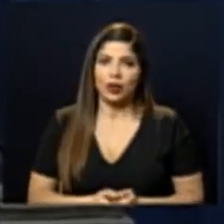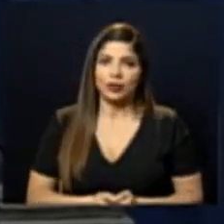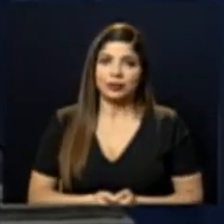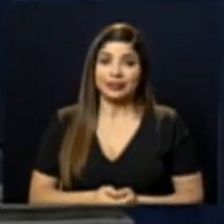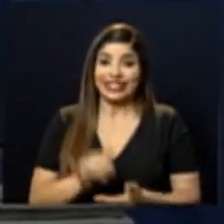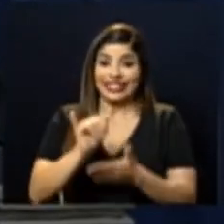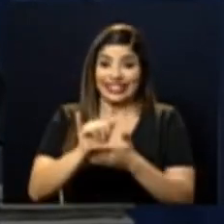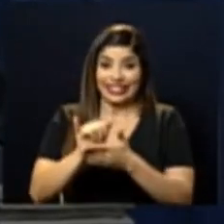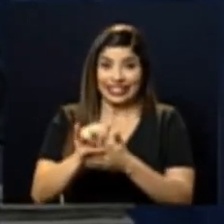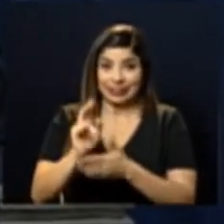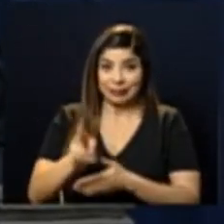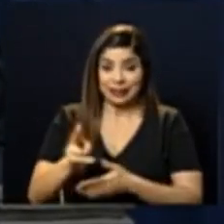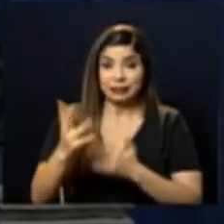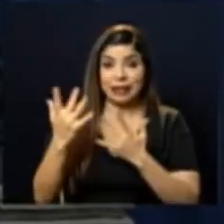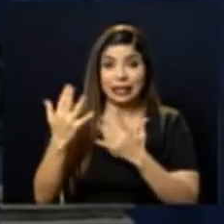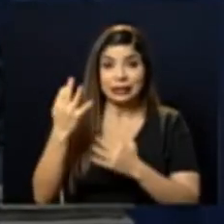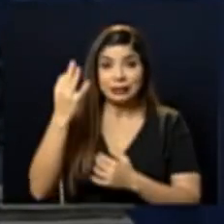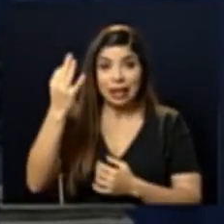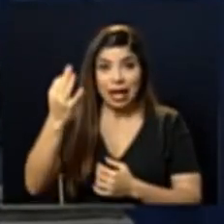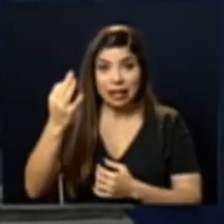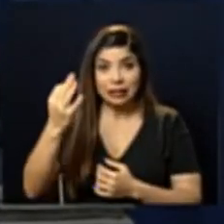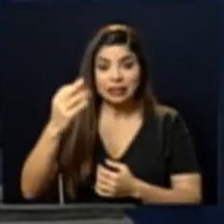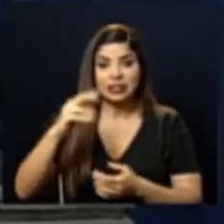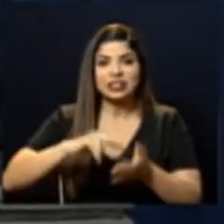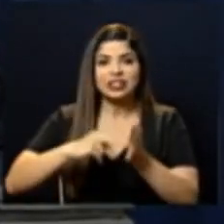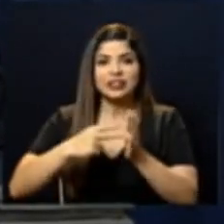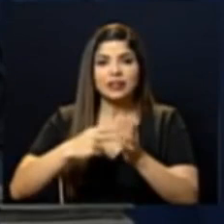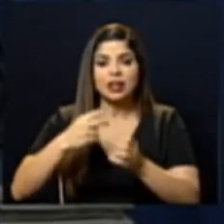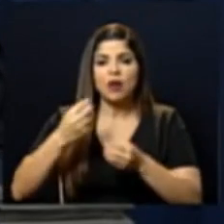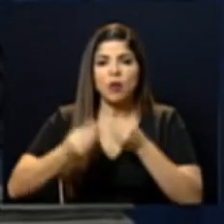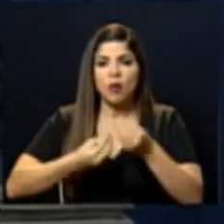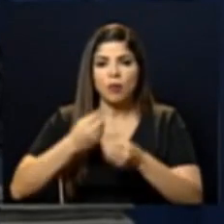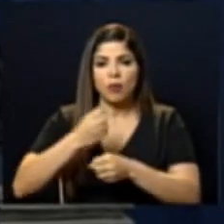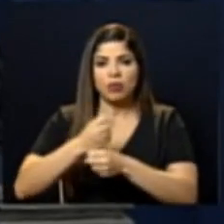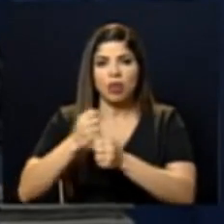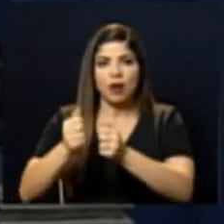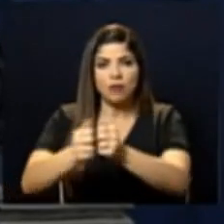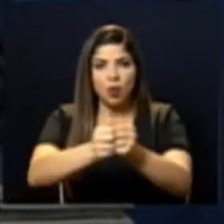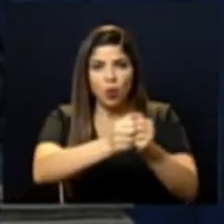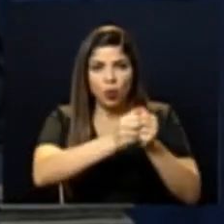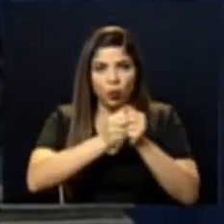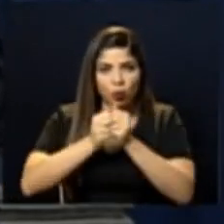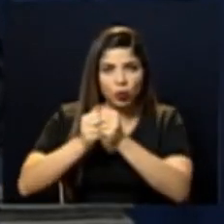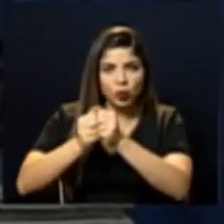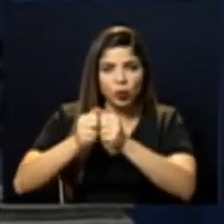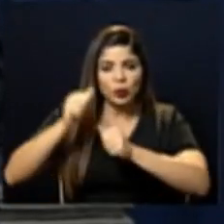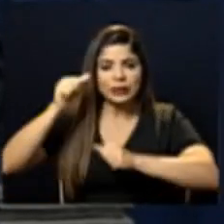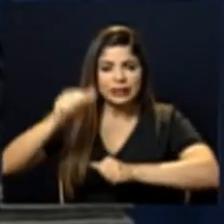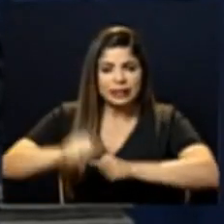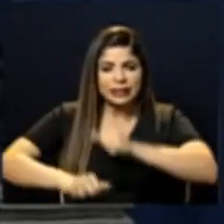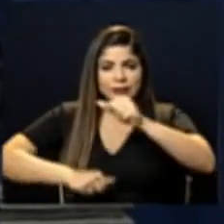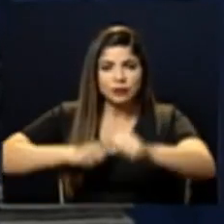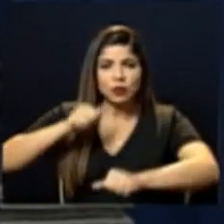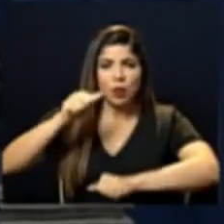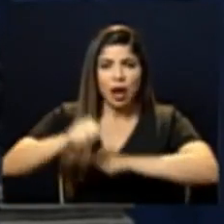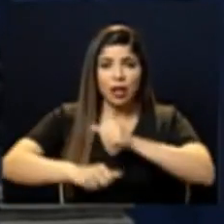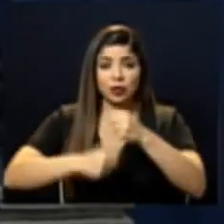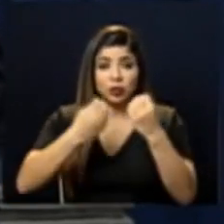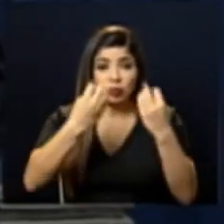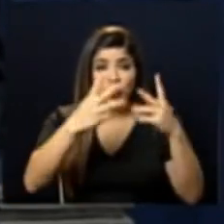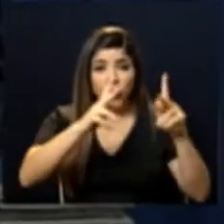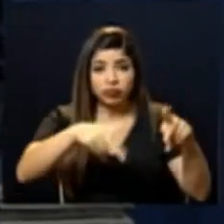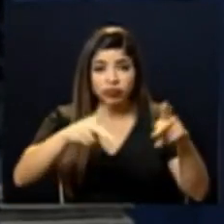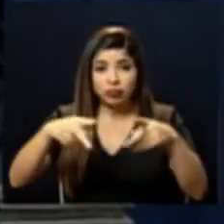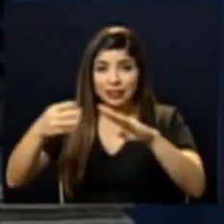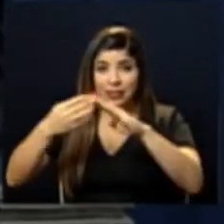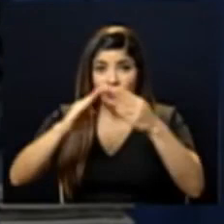Esa esperanza está en trabajar en conjunto, en el esfuerzo con el que muchas ciudadanas